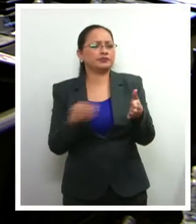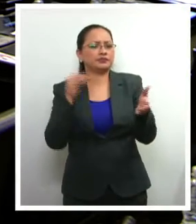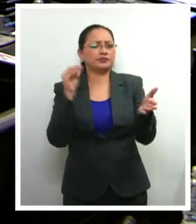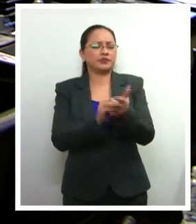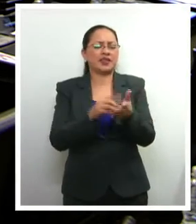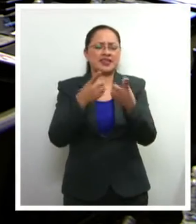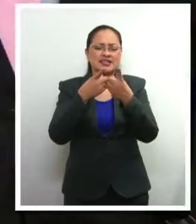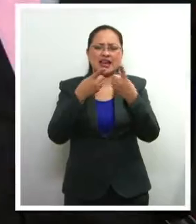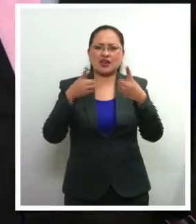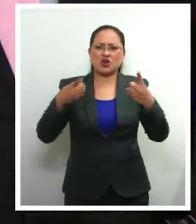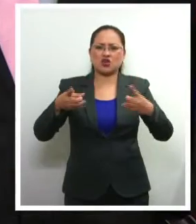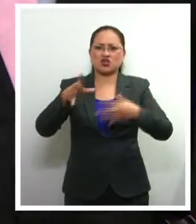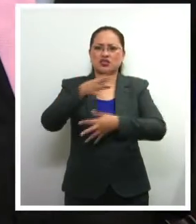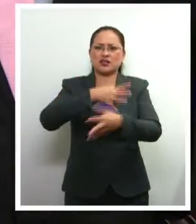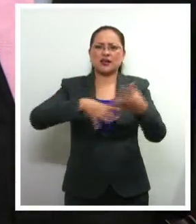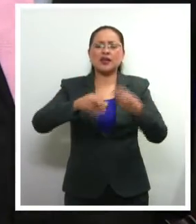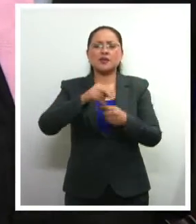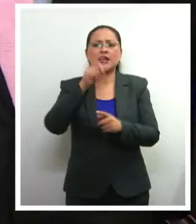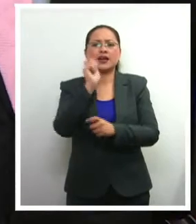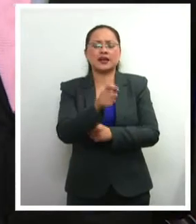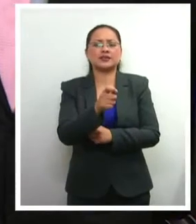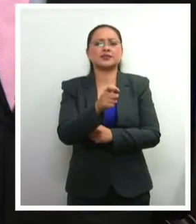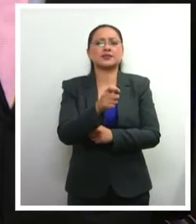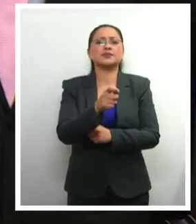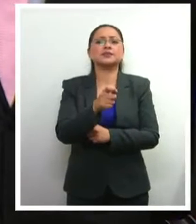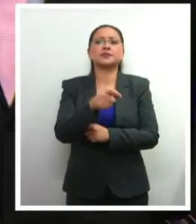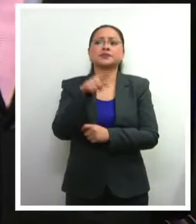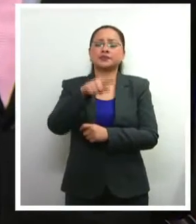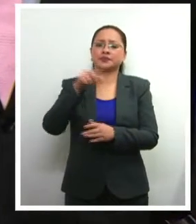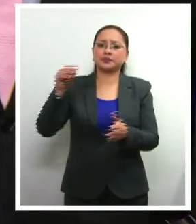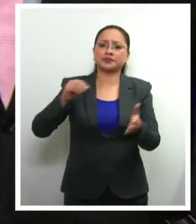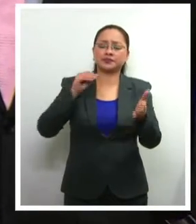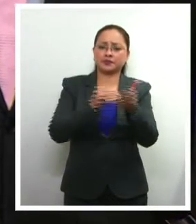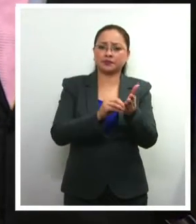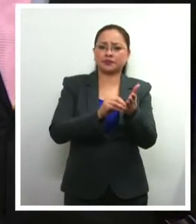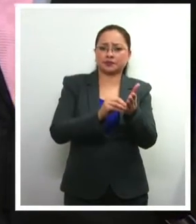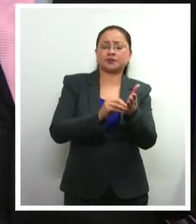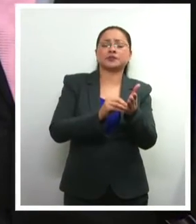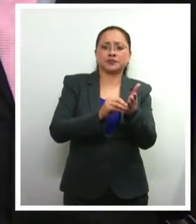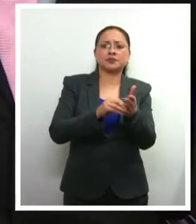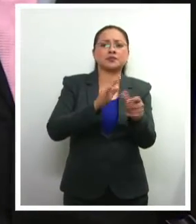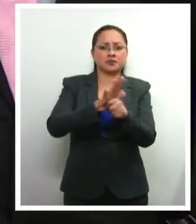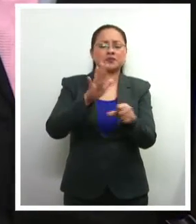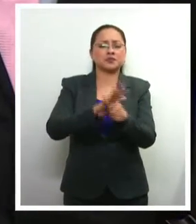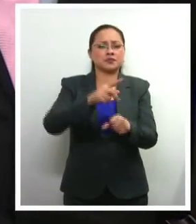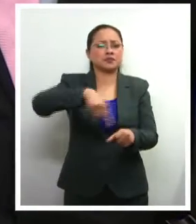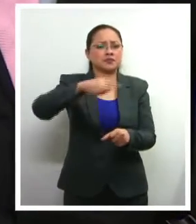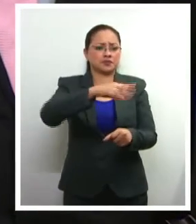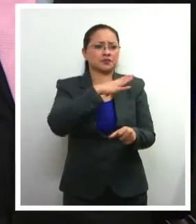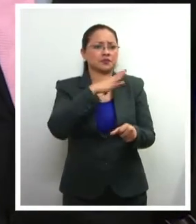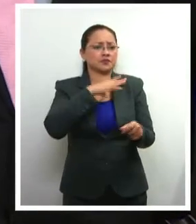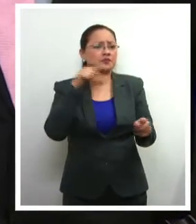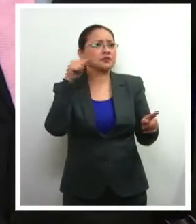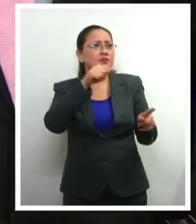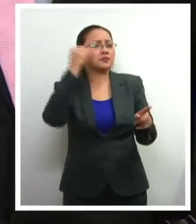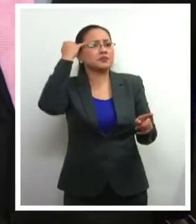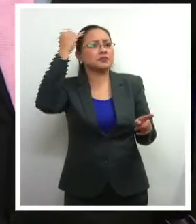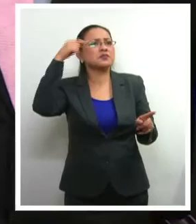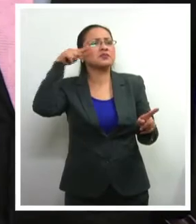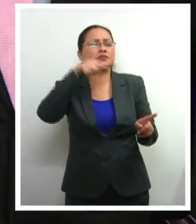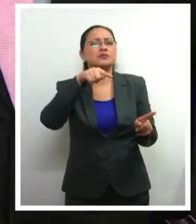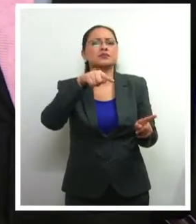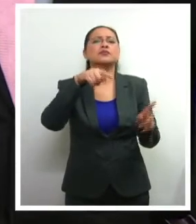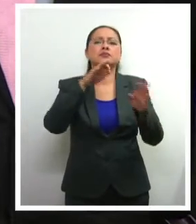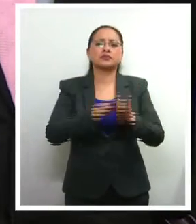desarrollo sostenible. Se trata de un desarrollo que satisface las necesidades del presente, en especial